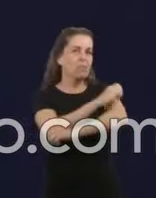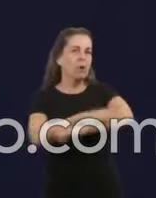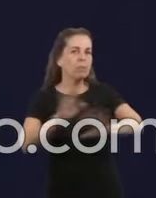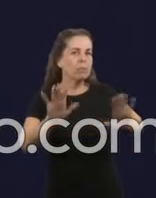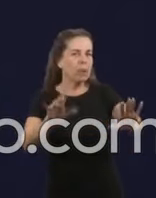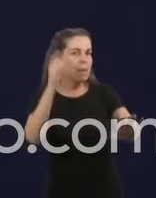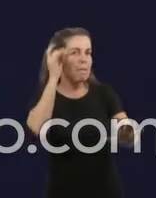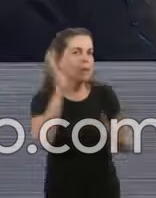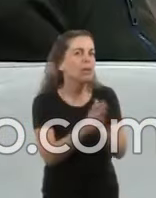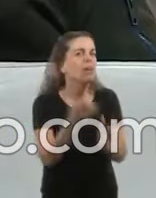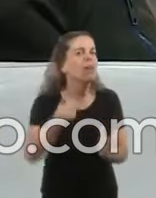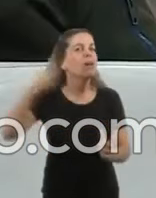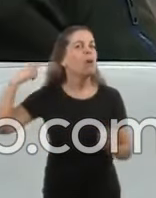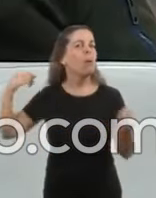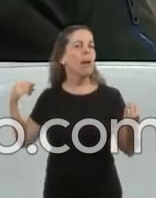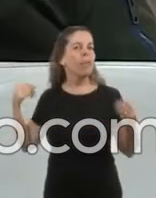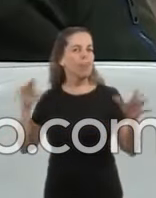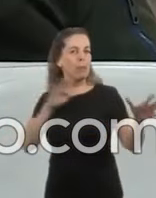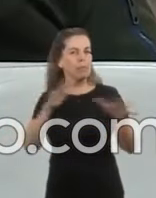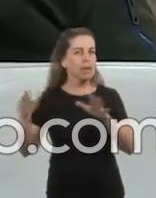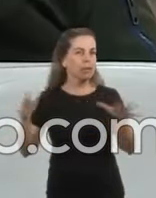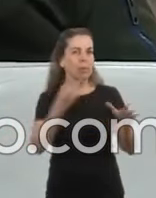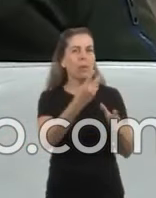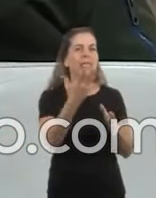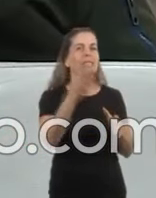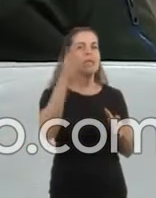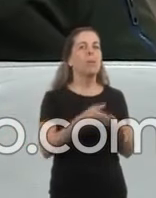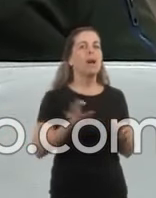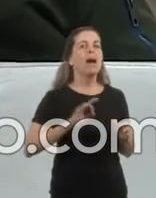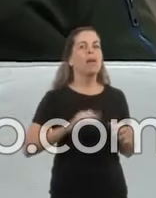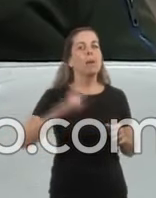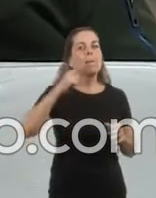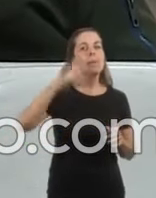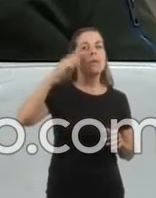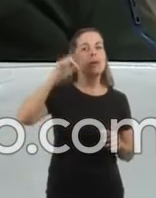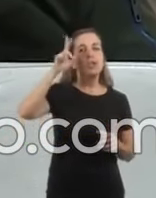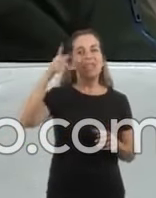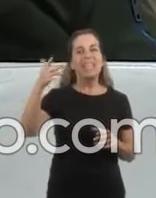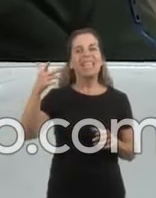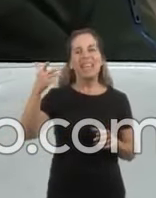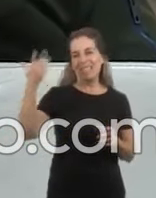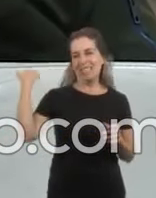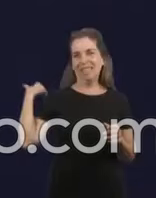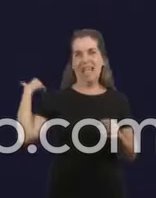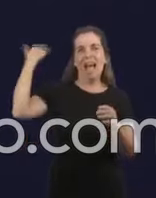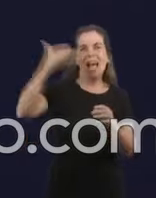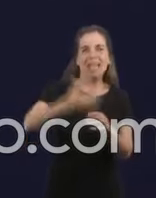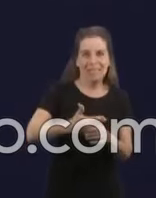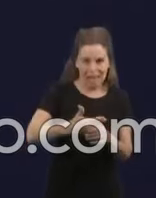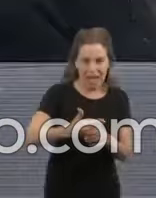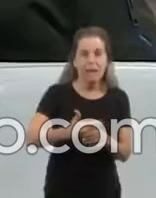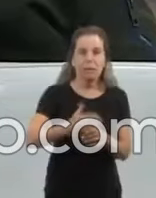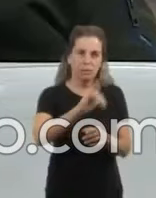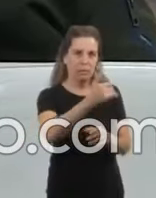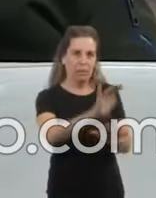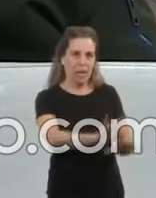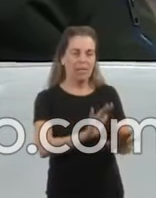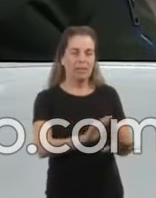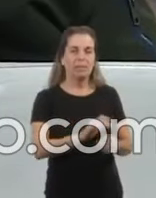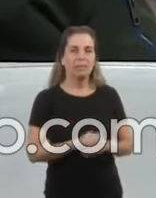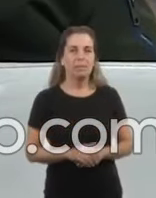perdóname No te escuché de un 20 un 25% desde el 83 para acá siempre fue subiendo con picos escuchado Sí sí sí